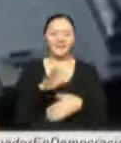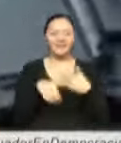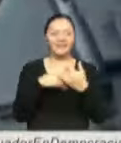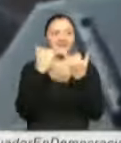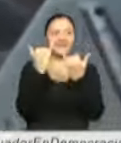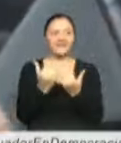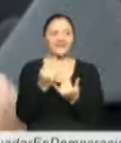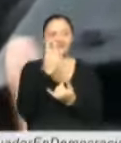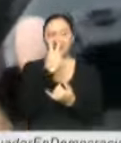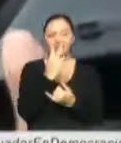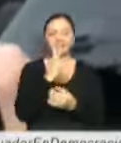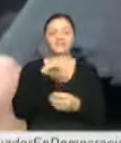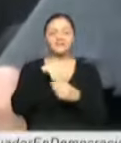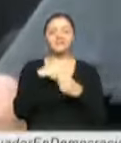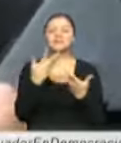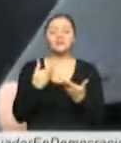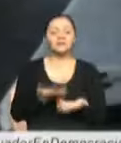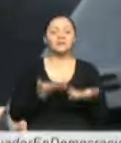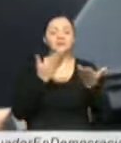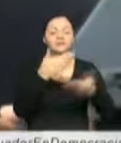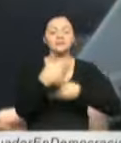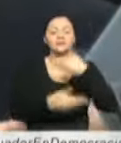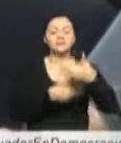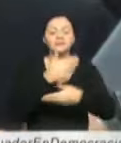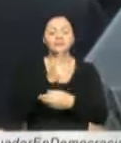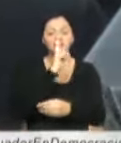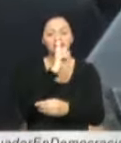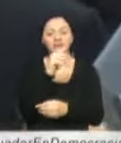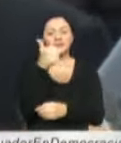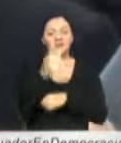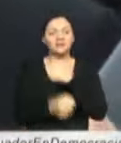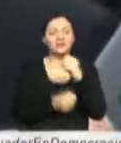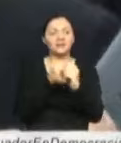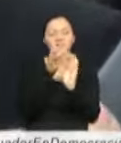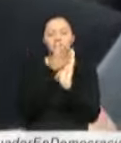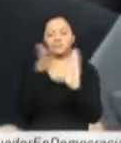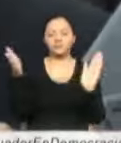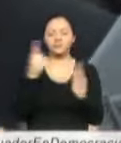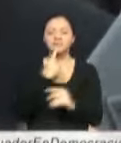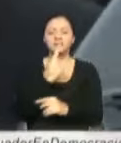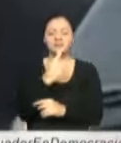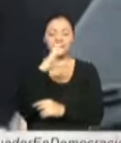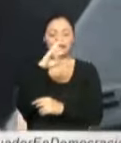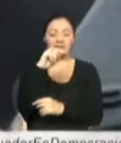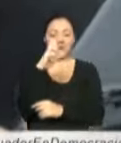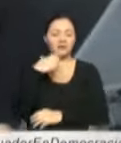pregunto, presidente. Sí, con el país, ¿cuál es su reflexión de esta década? Lo acabo de decir en el Consejo Nacional